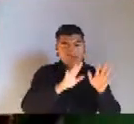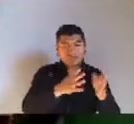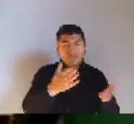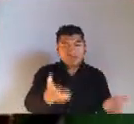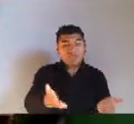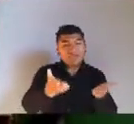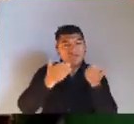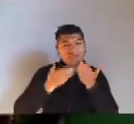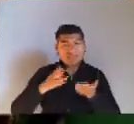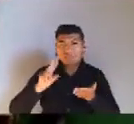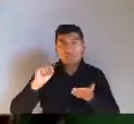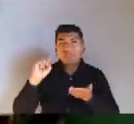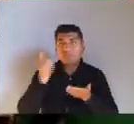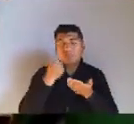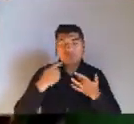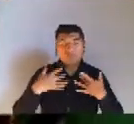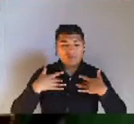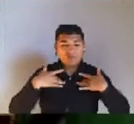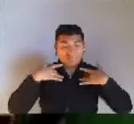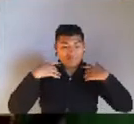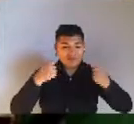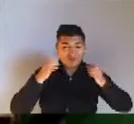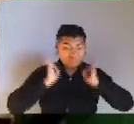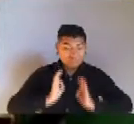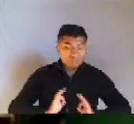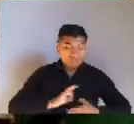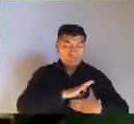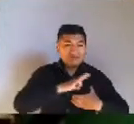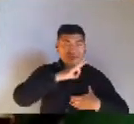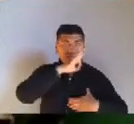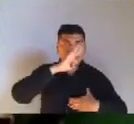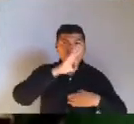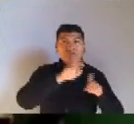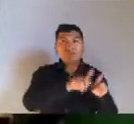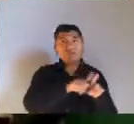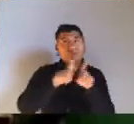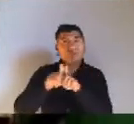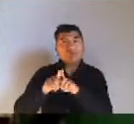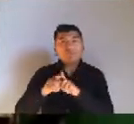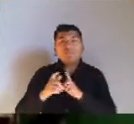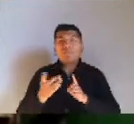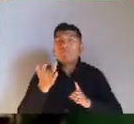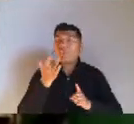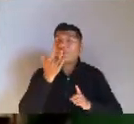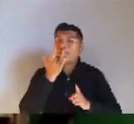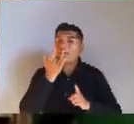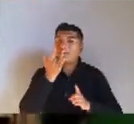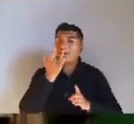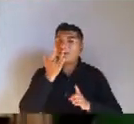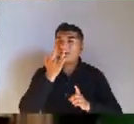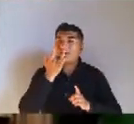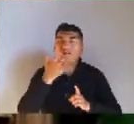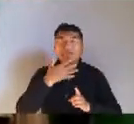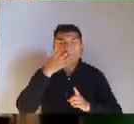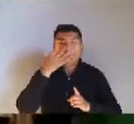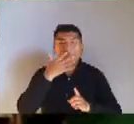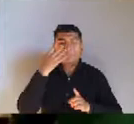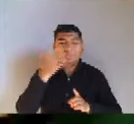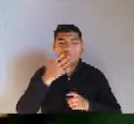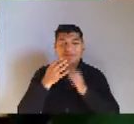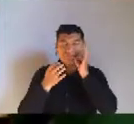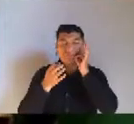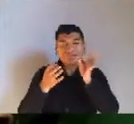dándonos no solo la salud física y espiritual, sino haciéndonos saborear la fragancia de